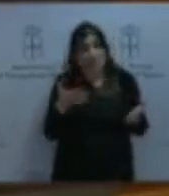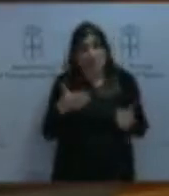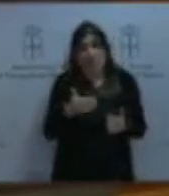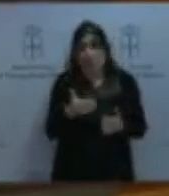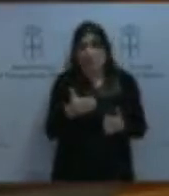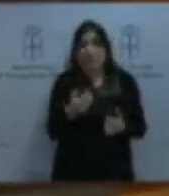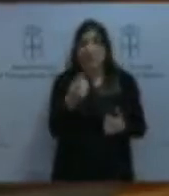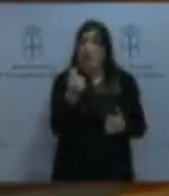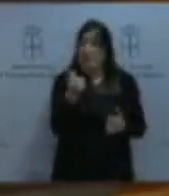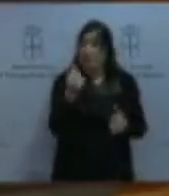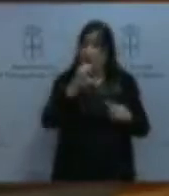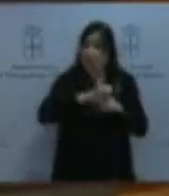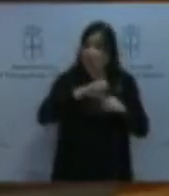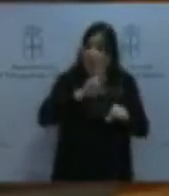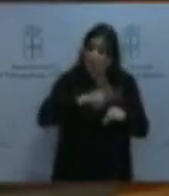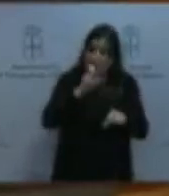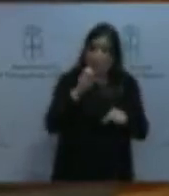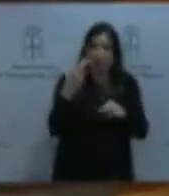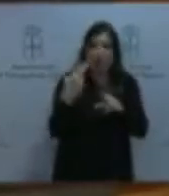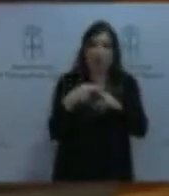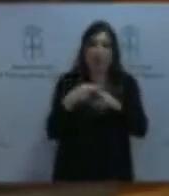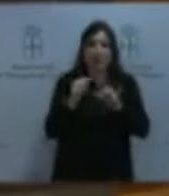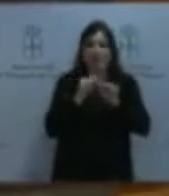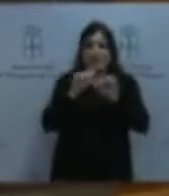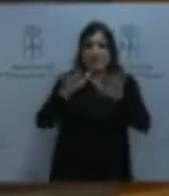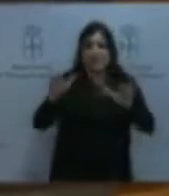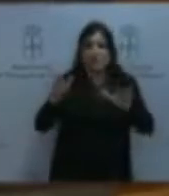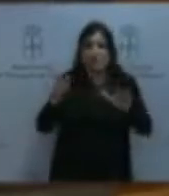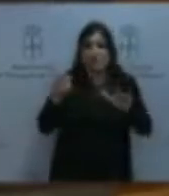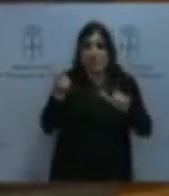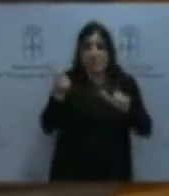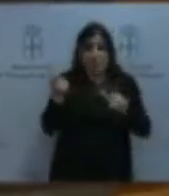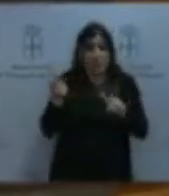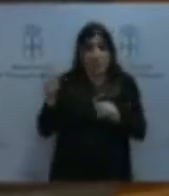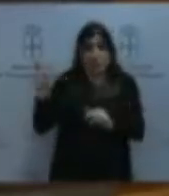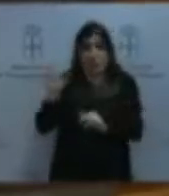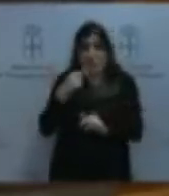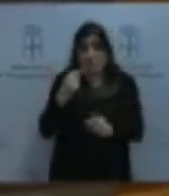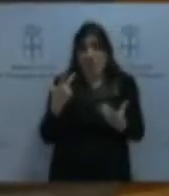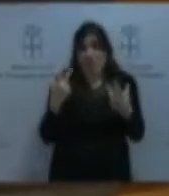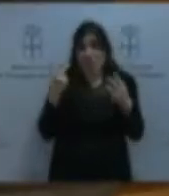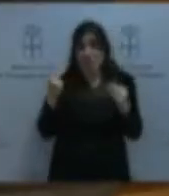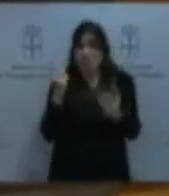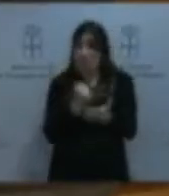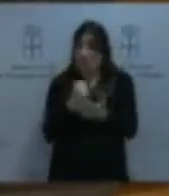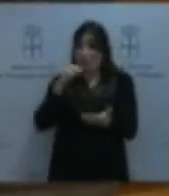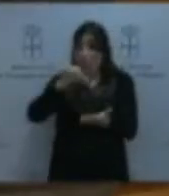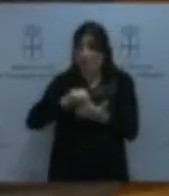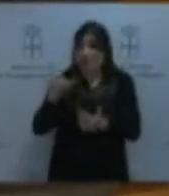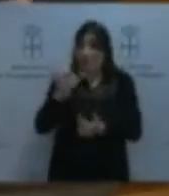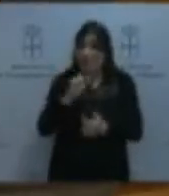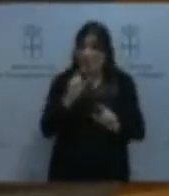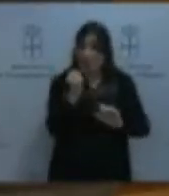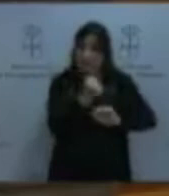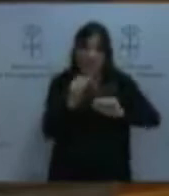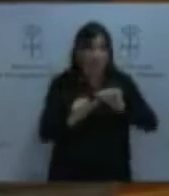de expansión monetaria que va a poner fin la Unión Europea, el Banco Central Europeo a partir de diciembre. Creo que eso nos puede complicar considerablemente las